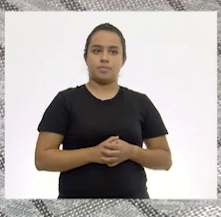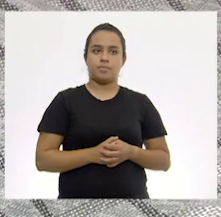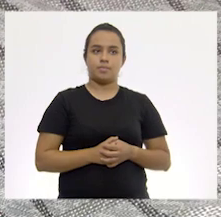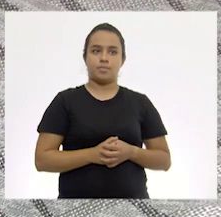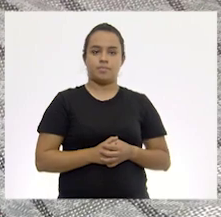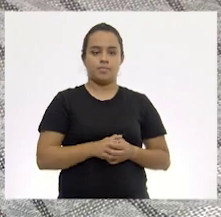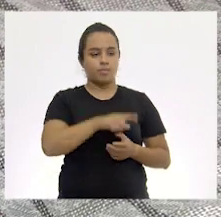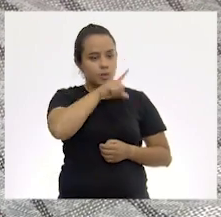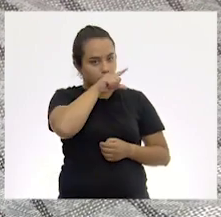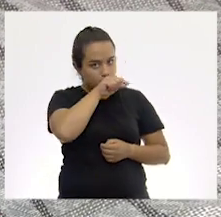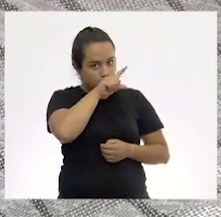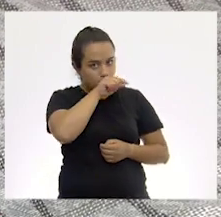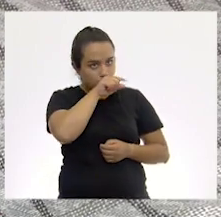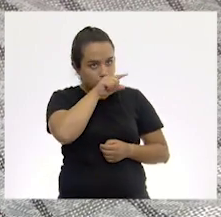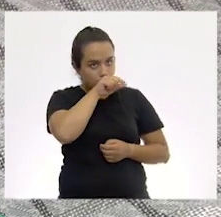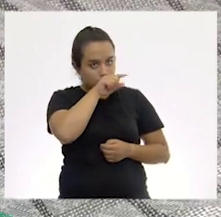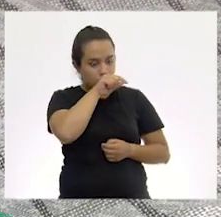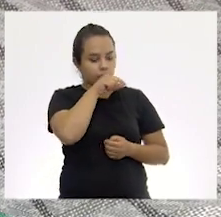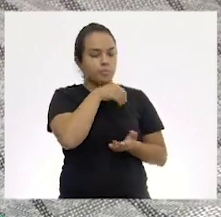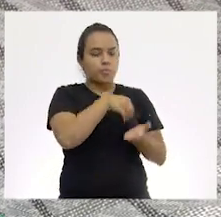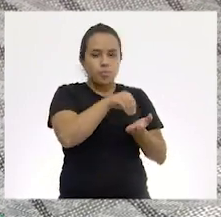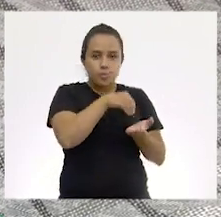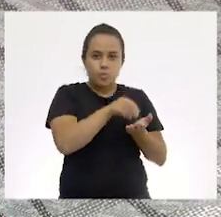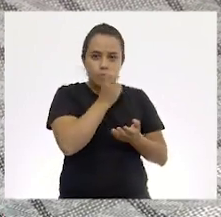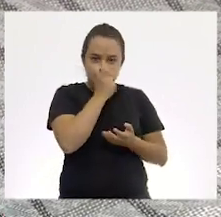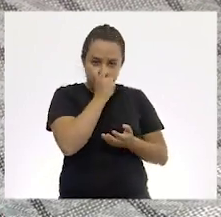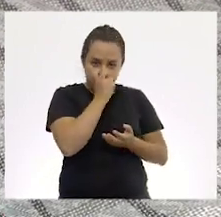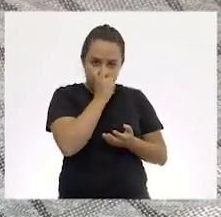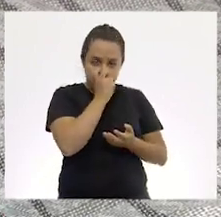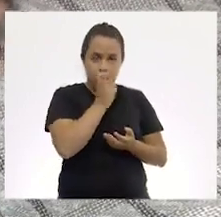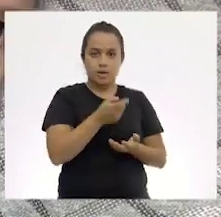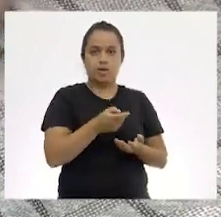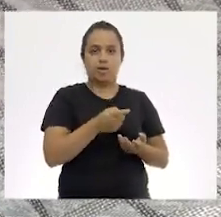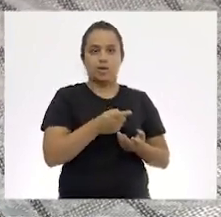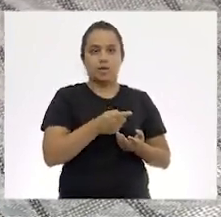un pollo, un cochinito,